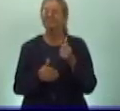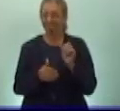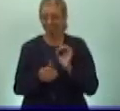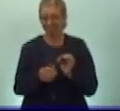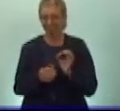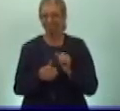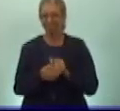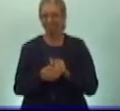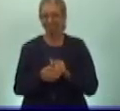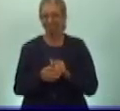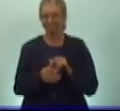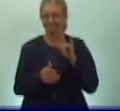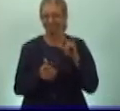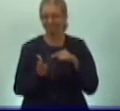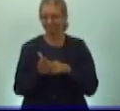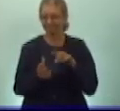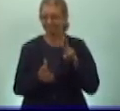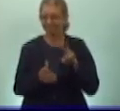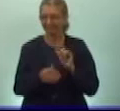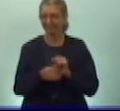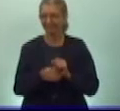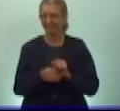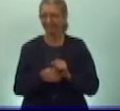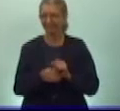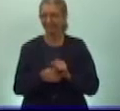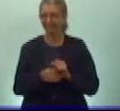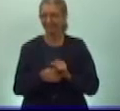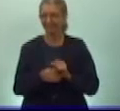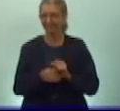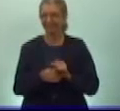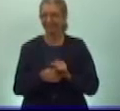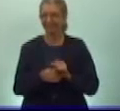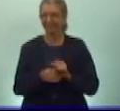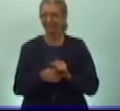Excelente, 10. 9 por 2.